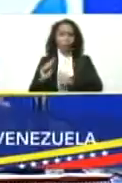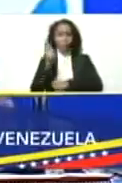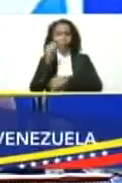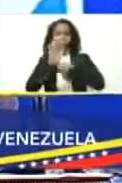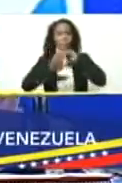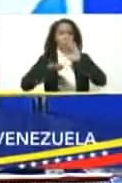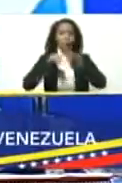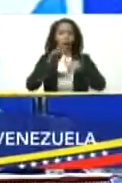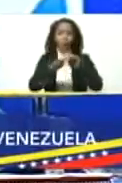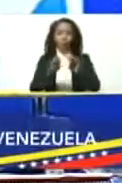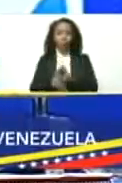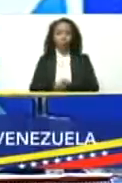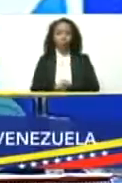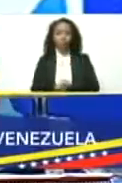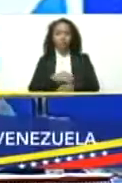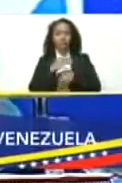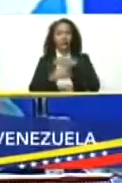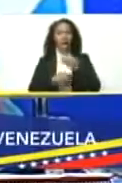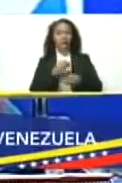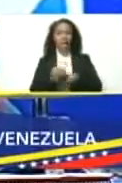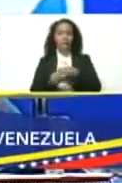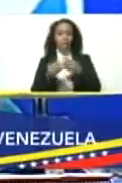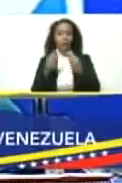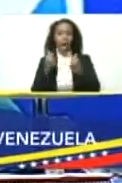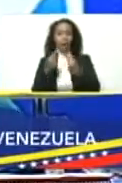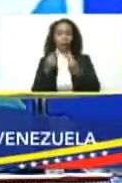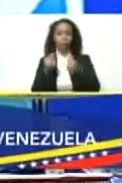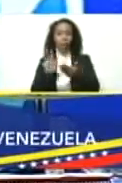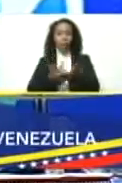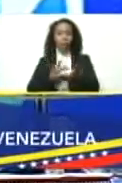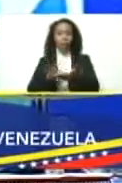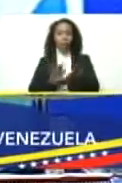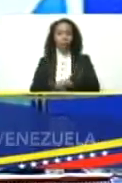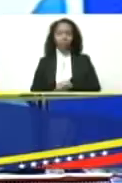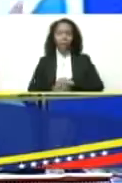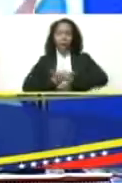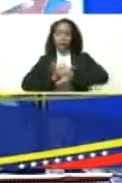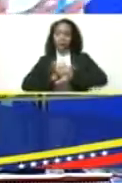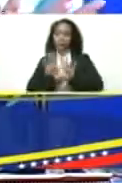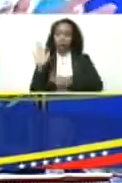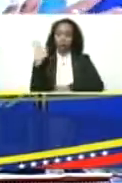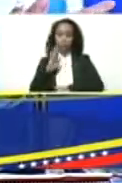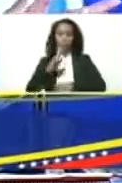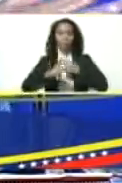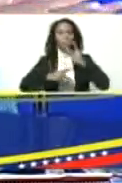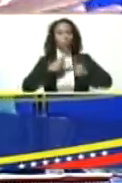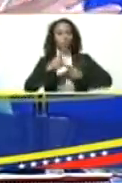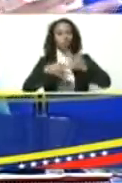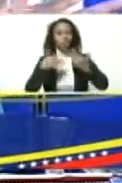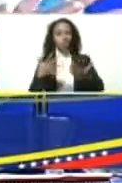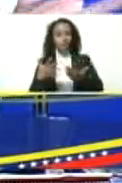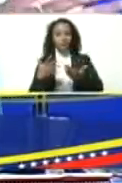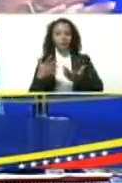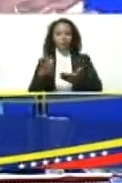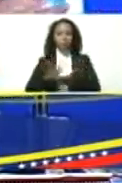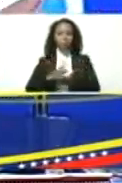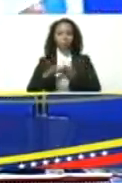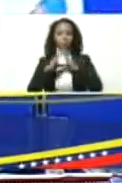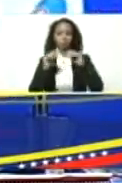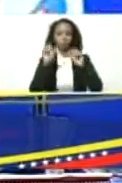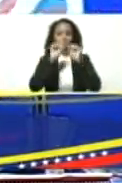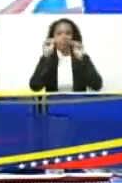pasos de consolidación de la economía digital. Ya venimos de un proceso de digitalización de todo el